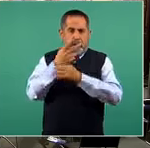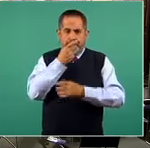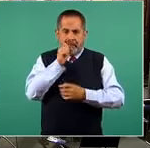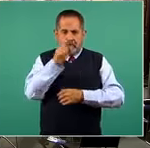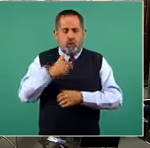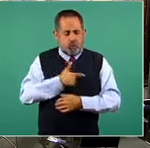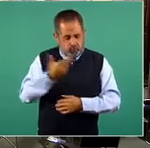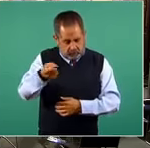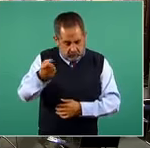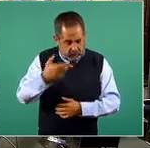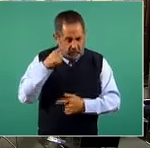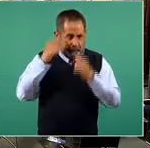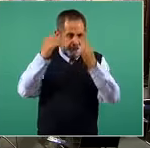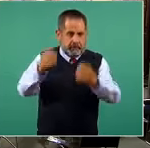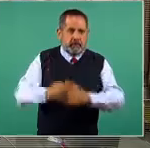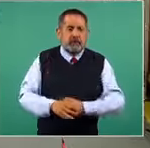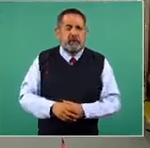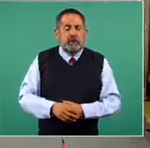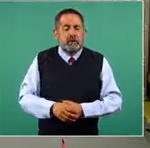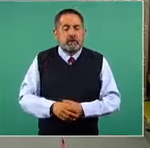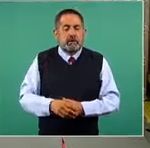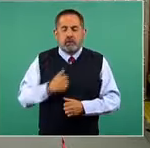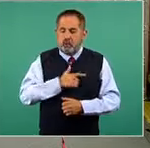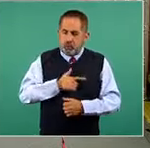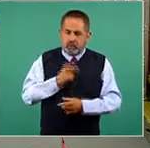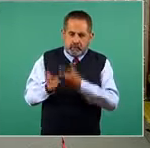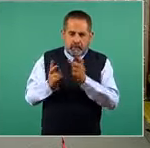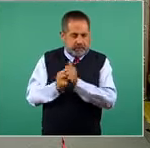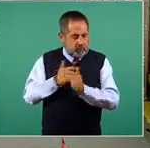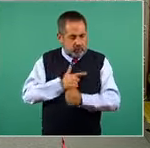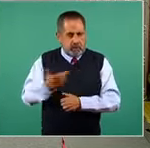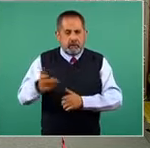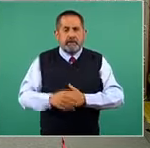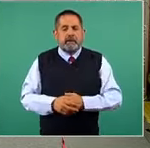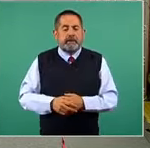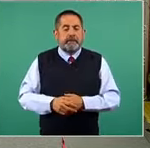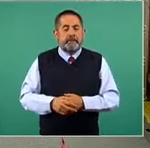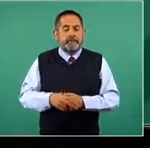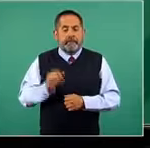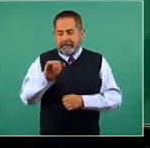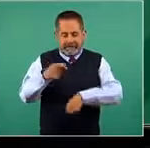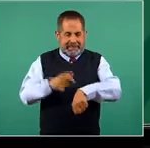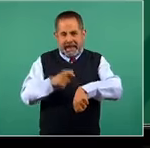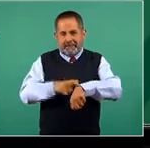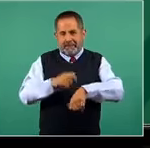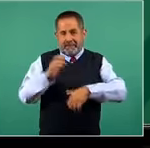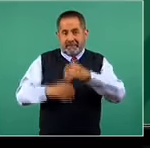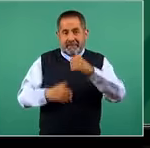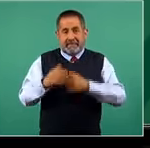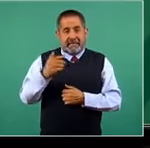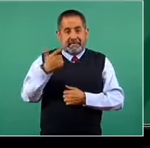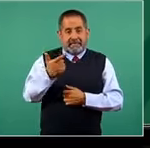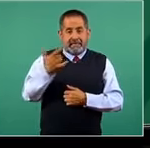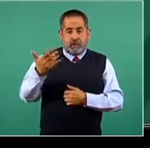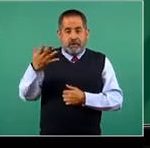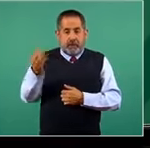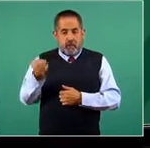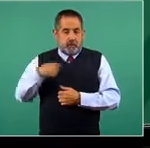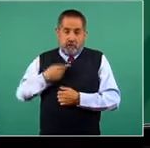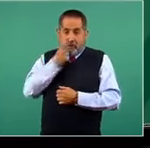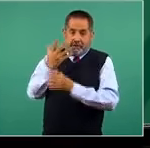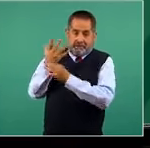gusto en saludarlo después de un año. Me da mucho gusto. Cuando quiera, volvemos a platicar. Sí se va a acabar el tiempo porque son las 19:59. No es algo que yo